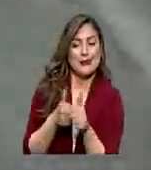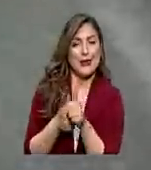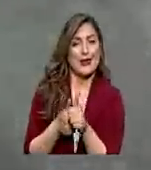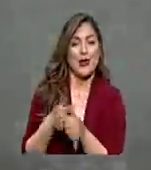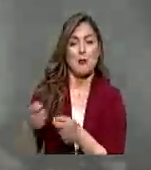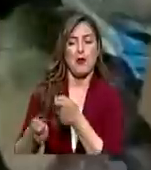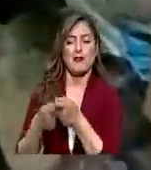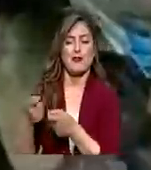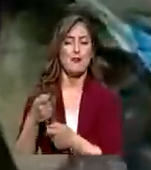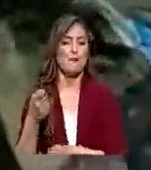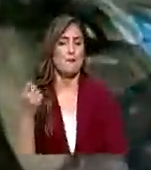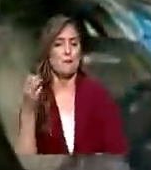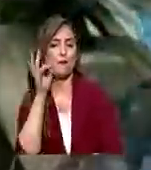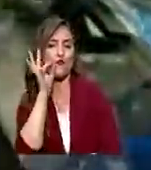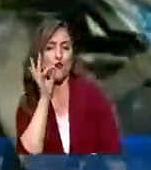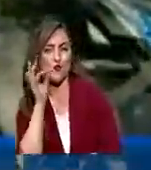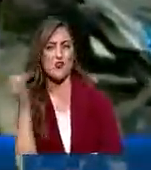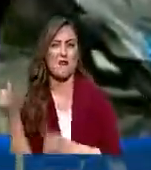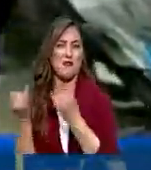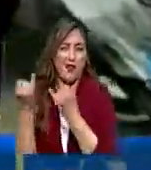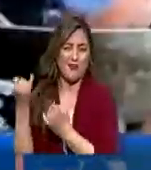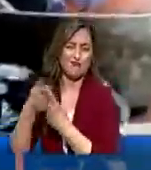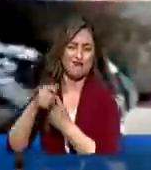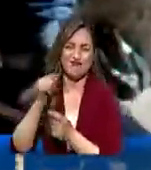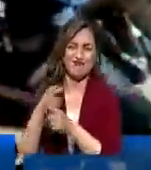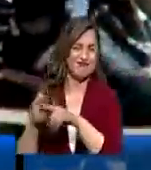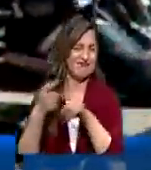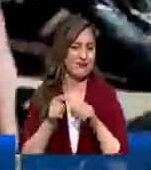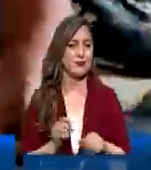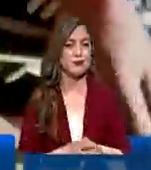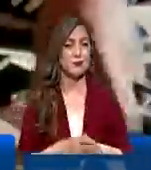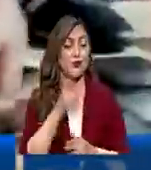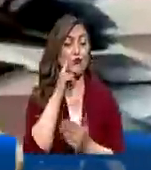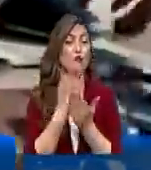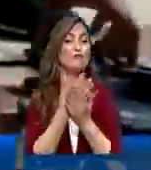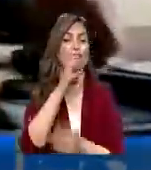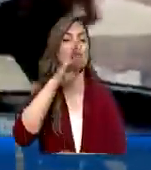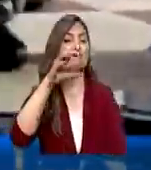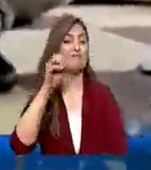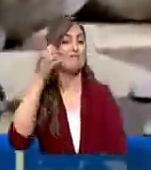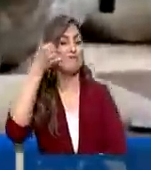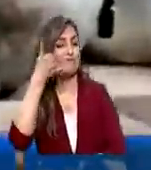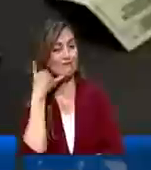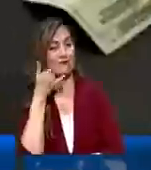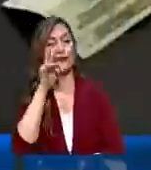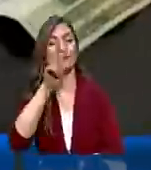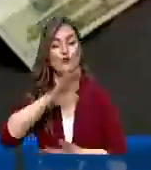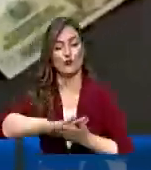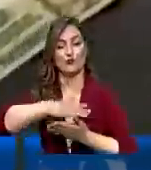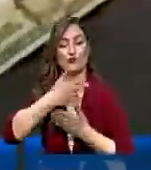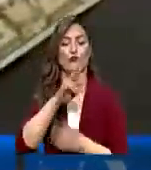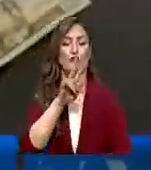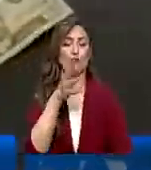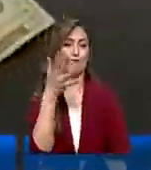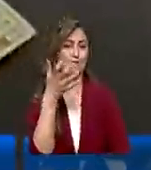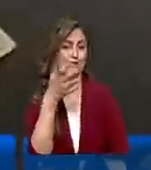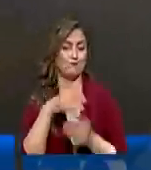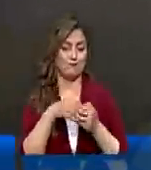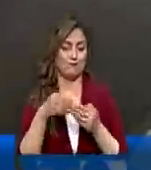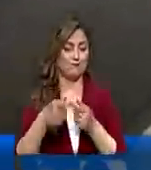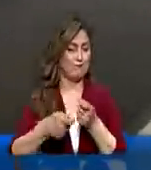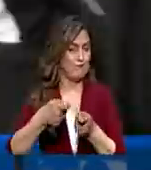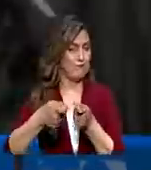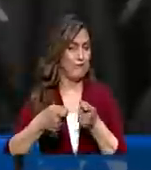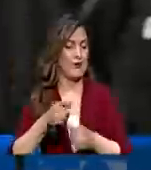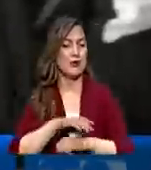legumbres y frutas. Entre las evidencias se encontraron 60 teléfonos, 2 laptops y $215 en efectivo. De los